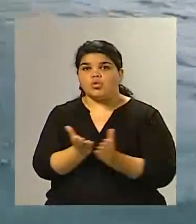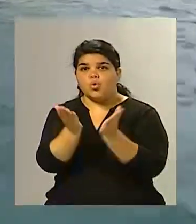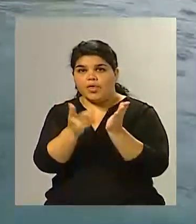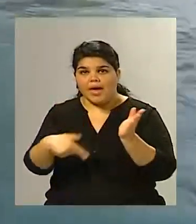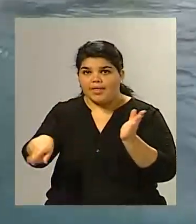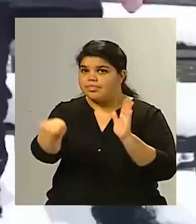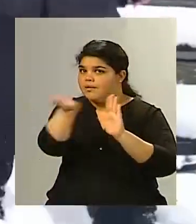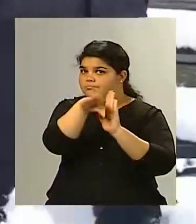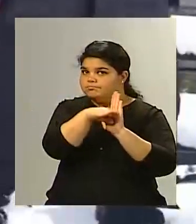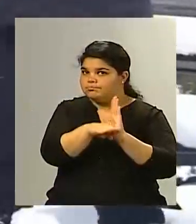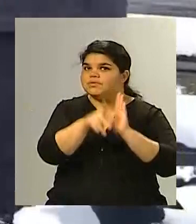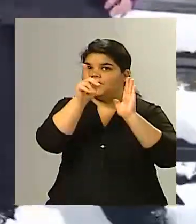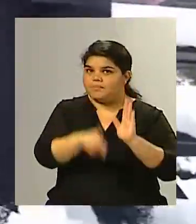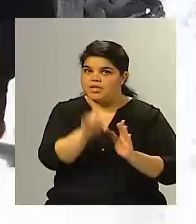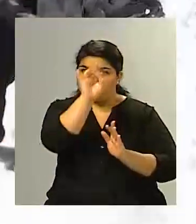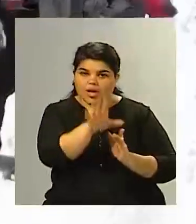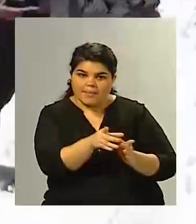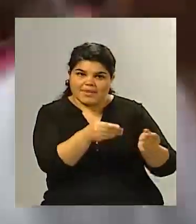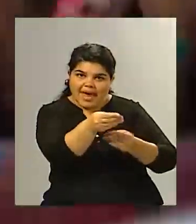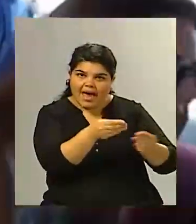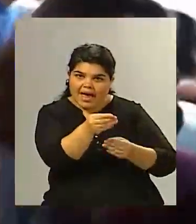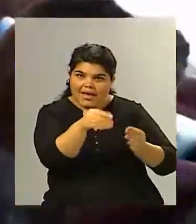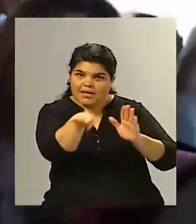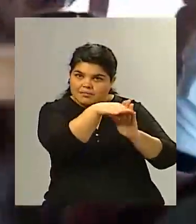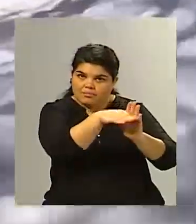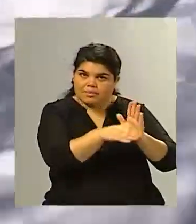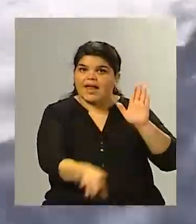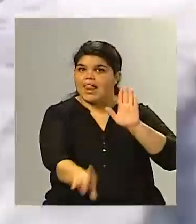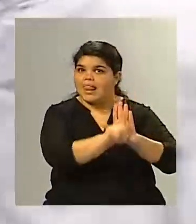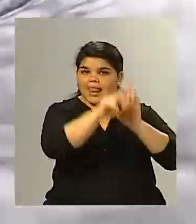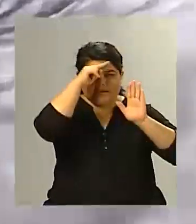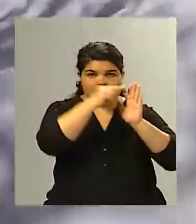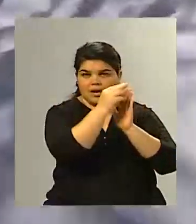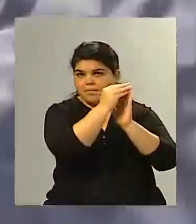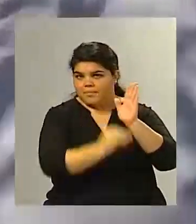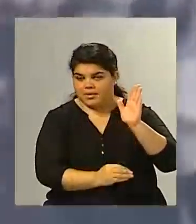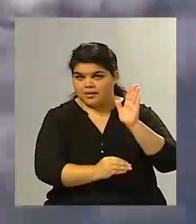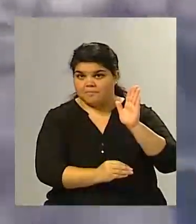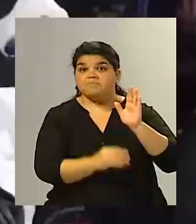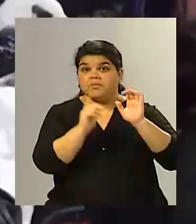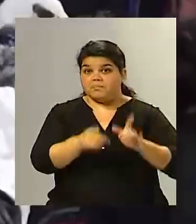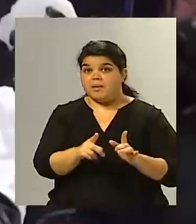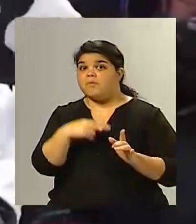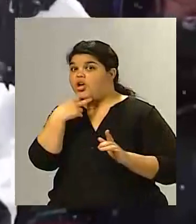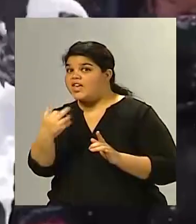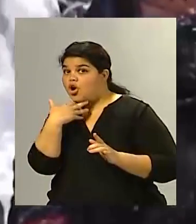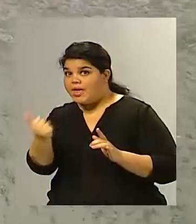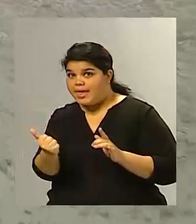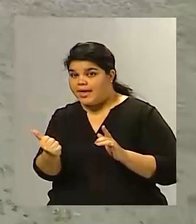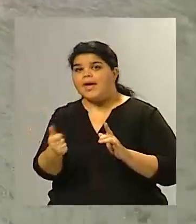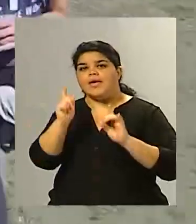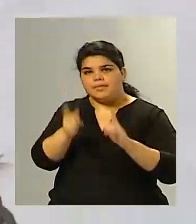requisitos, porque no es solamente del lado de las agencias. Nosotros también como usuarios de un servicio, en este caso nuestros hijos e hijas, tienen que